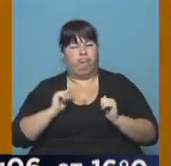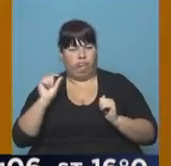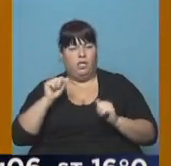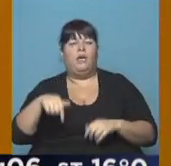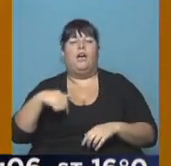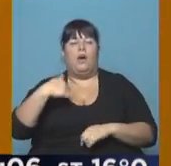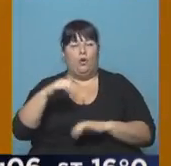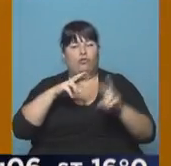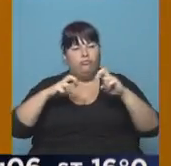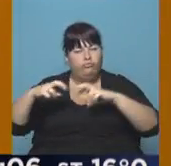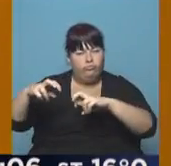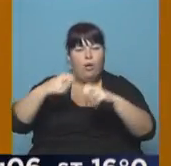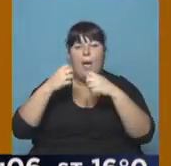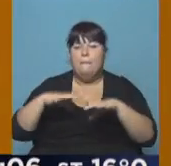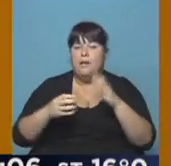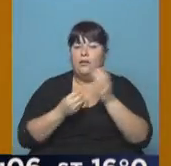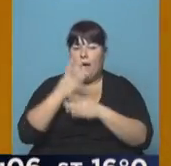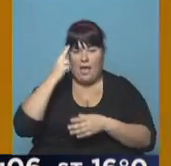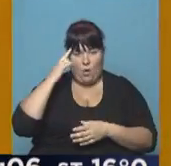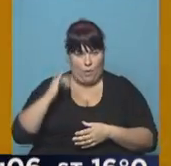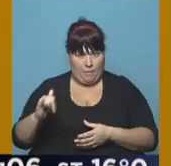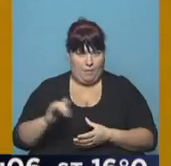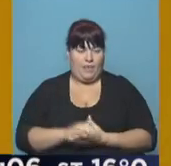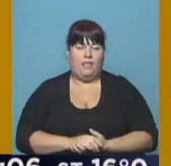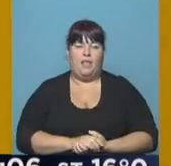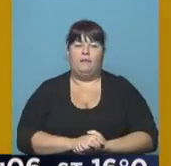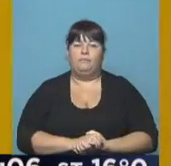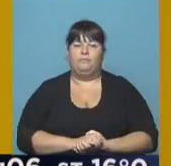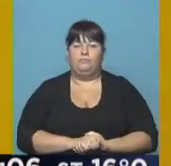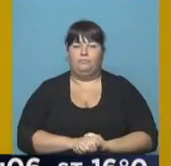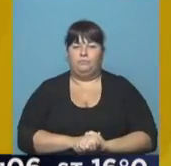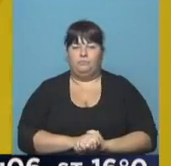rastrillajes que han comenzado a partir de las 9:30 de la mañana.